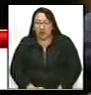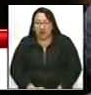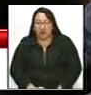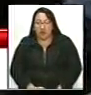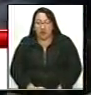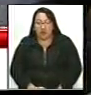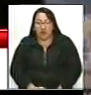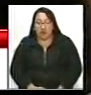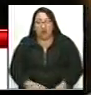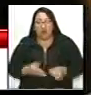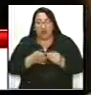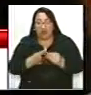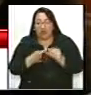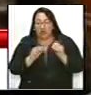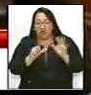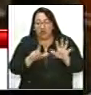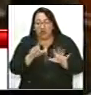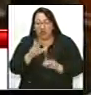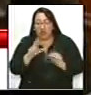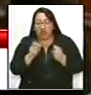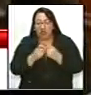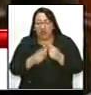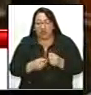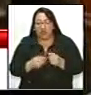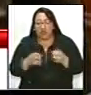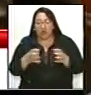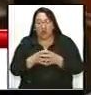73 congresistas de Fuerza Popular.